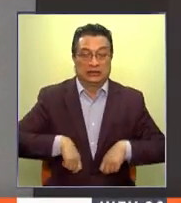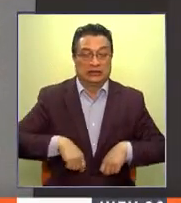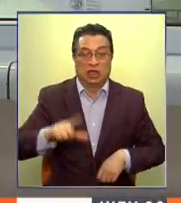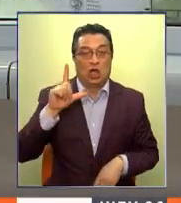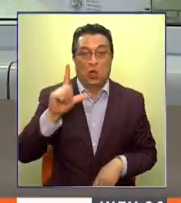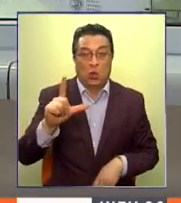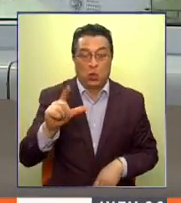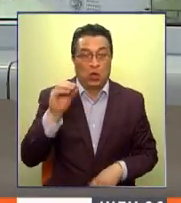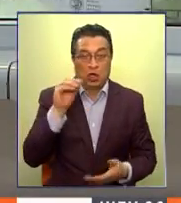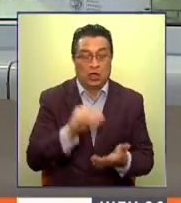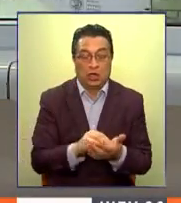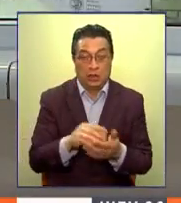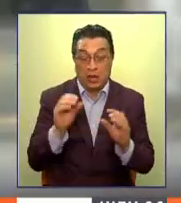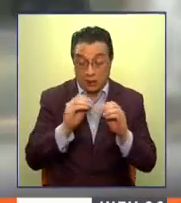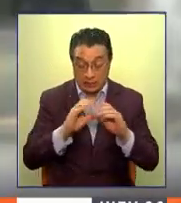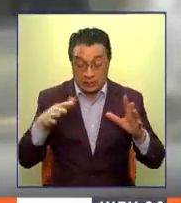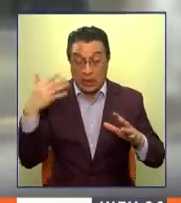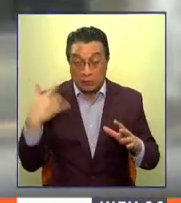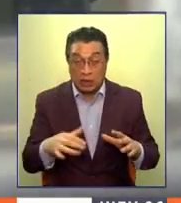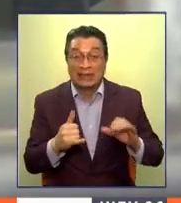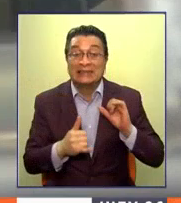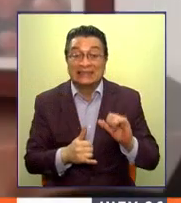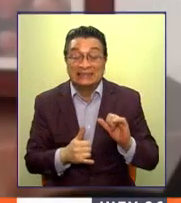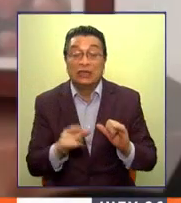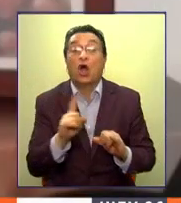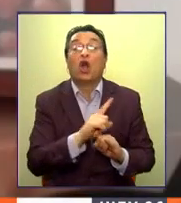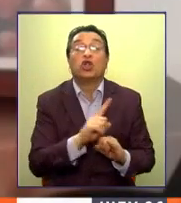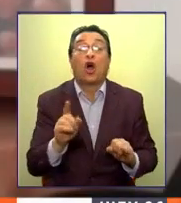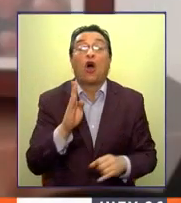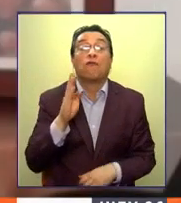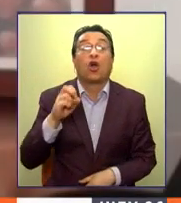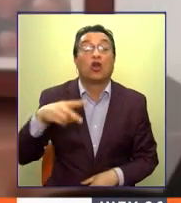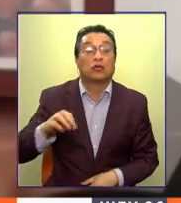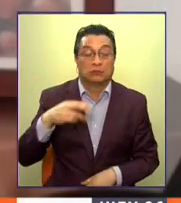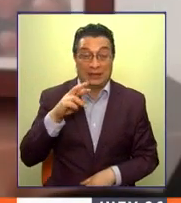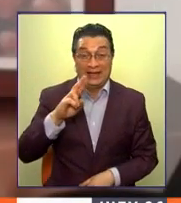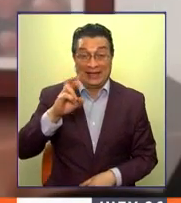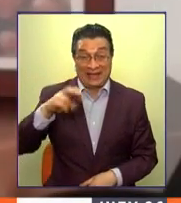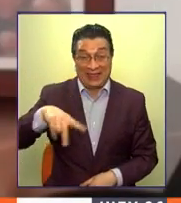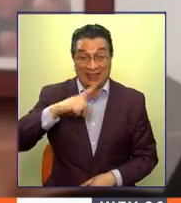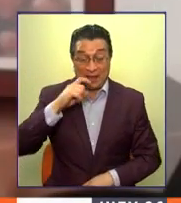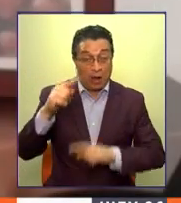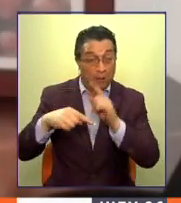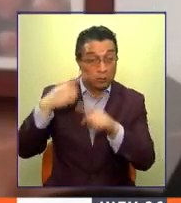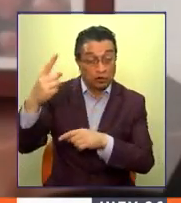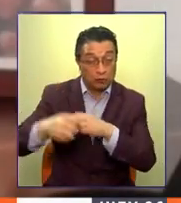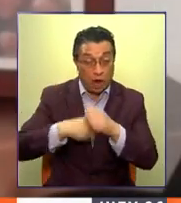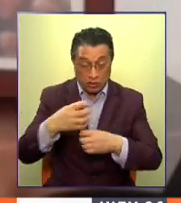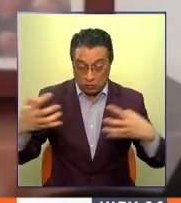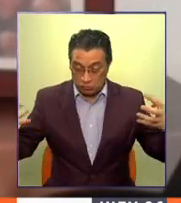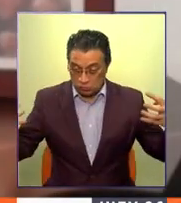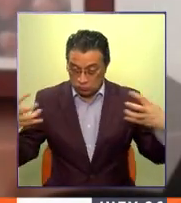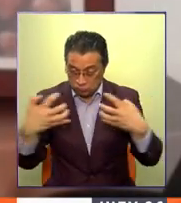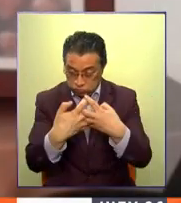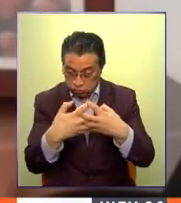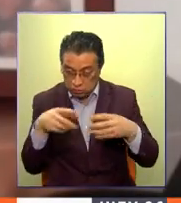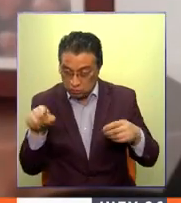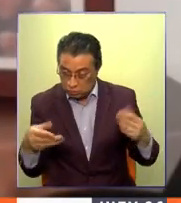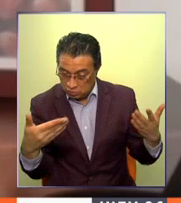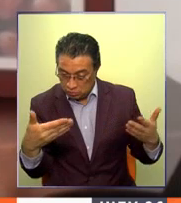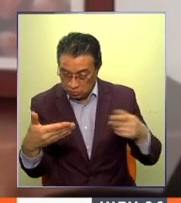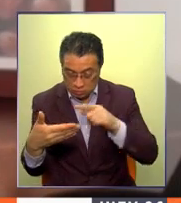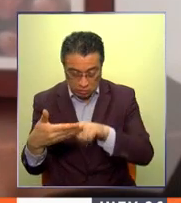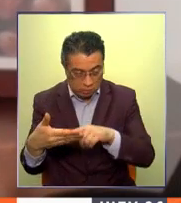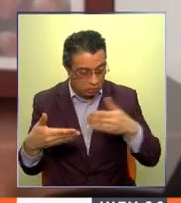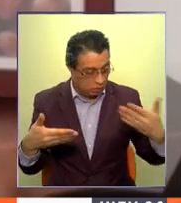dato clave para definir si recibe o no el bono. En la declaración de renta el próximo año vamos a hacer los cruces y si nos da una